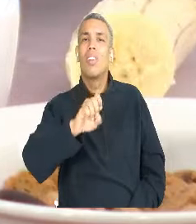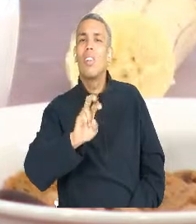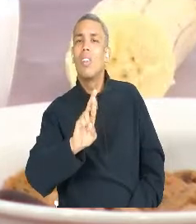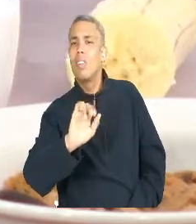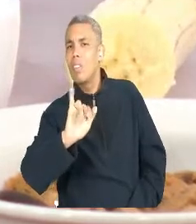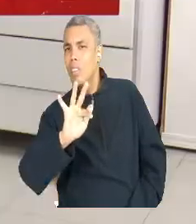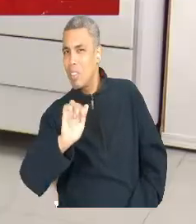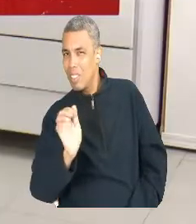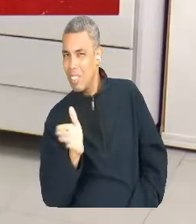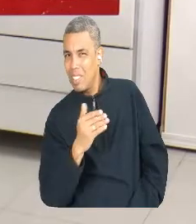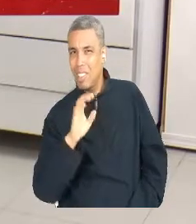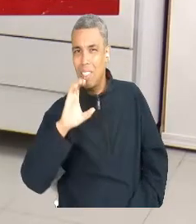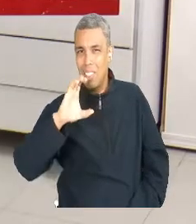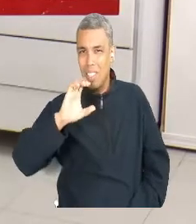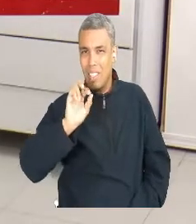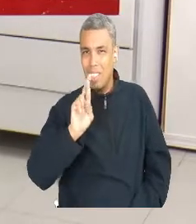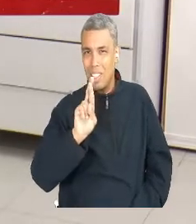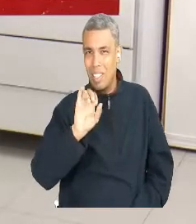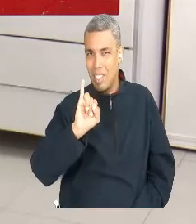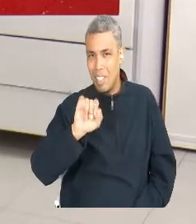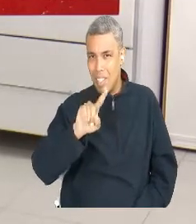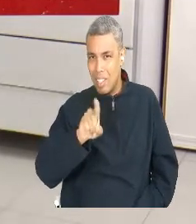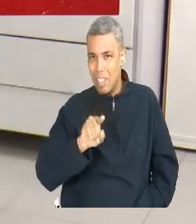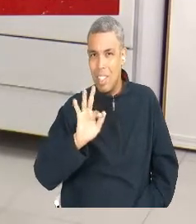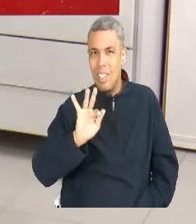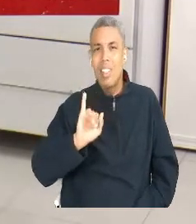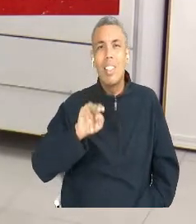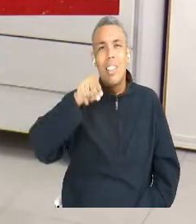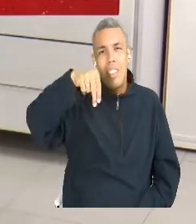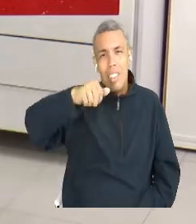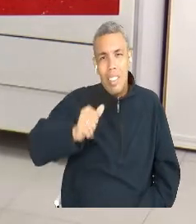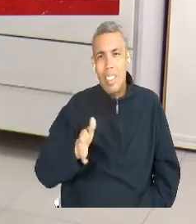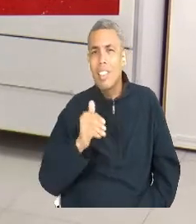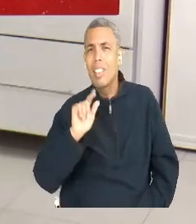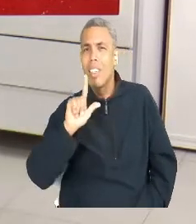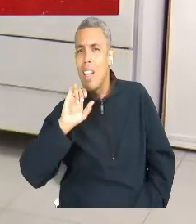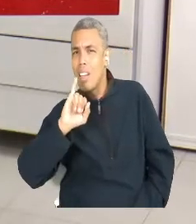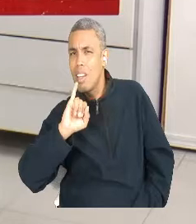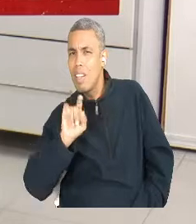para... ¿quién más? Oiga, la vez pasada me preguntó